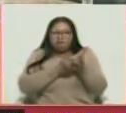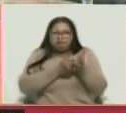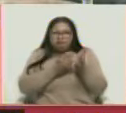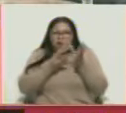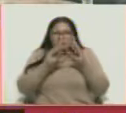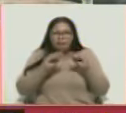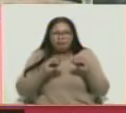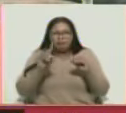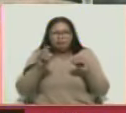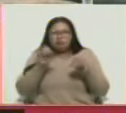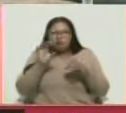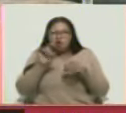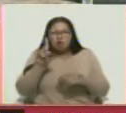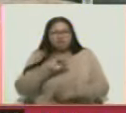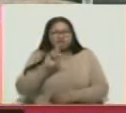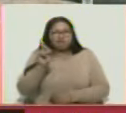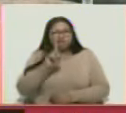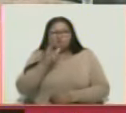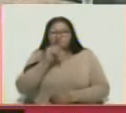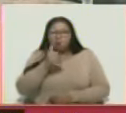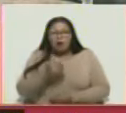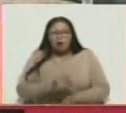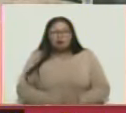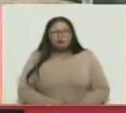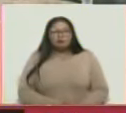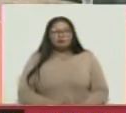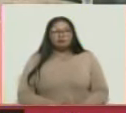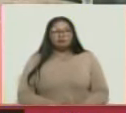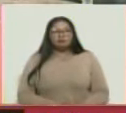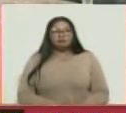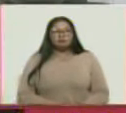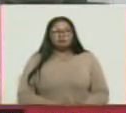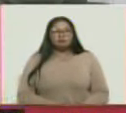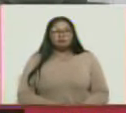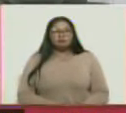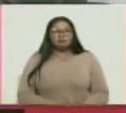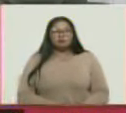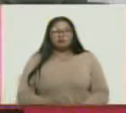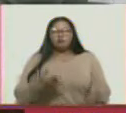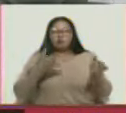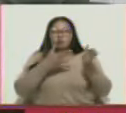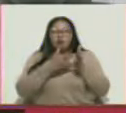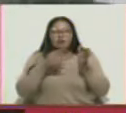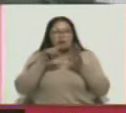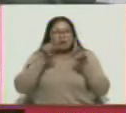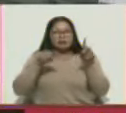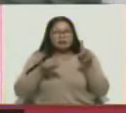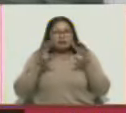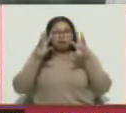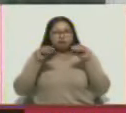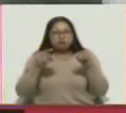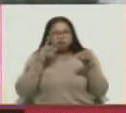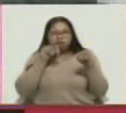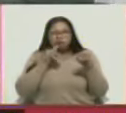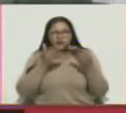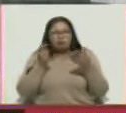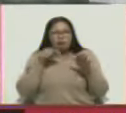en los hospitales y no hay combustible. Las plantas eléctricas ya van a dejar de funcionar porque no han